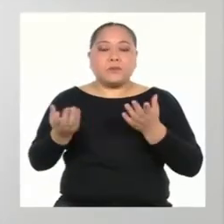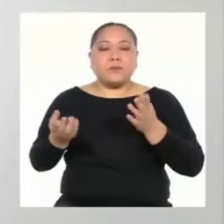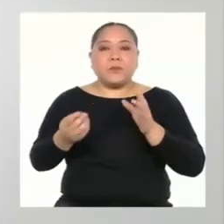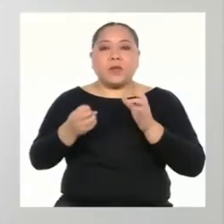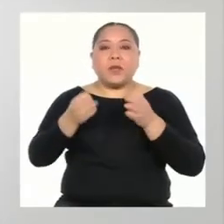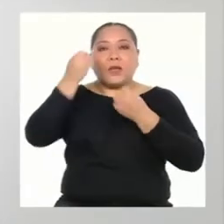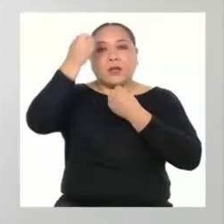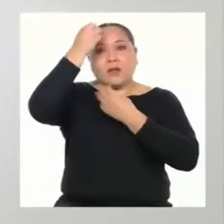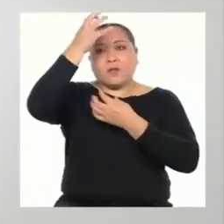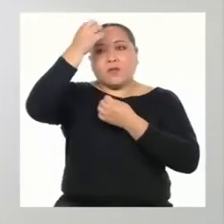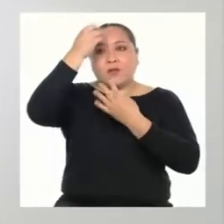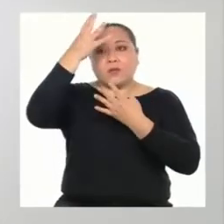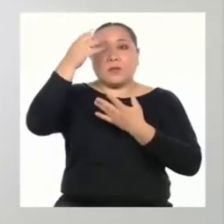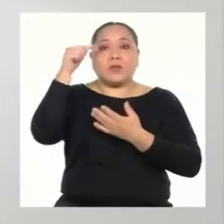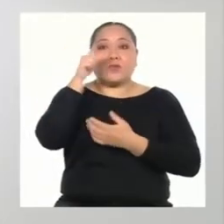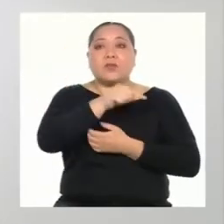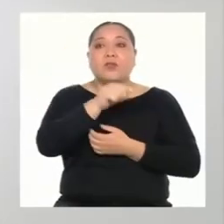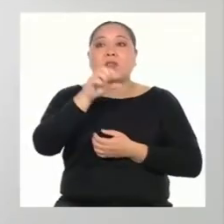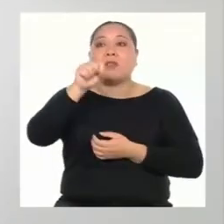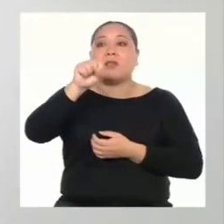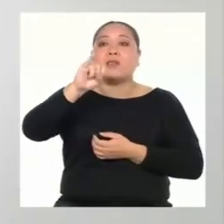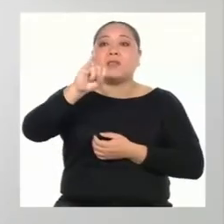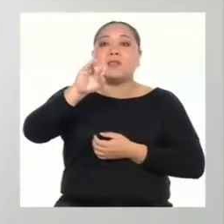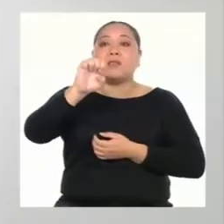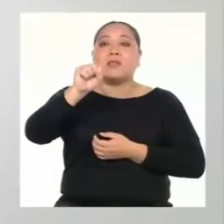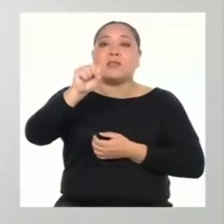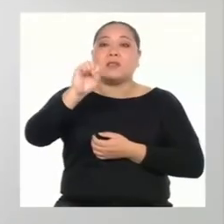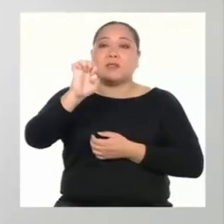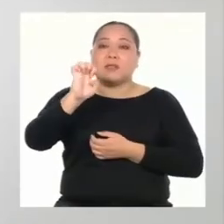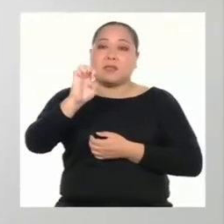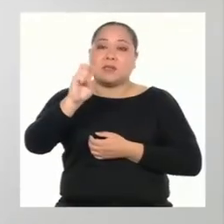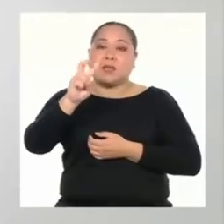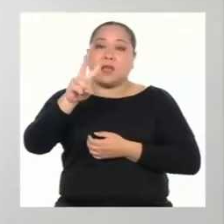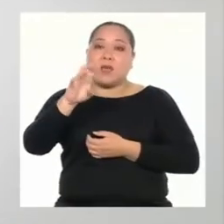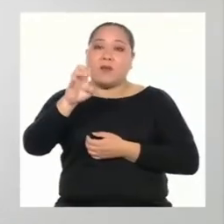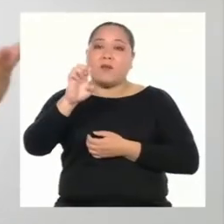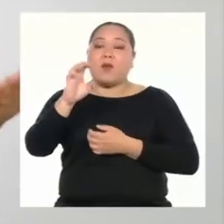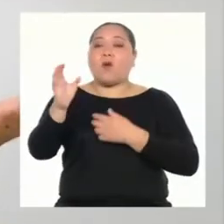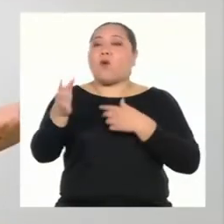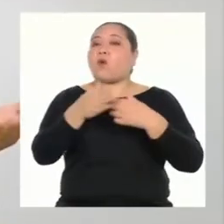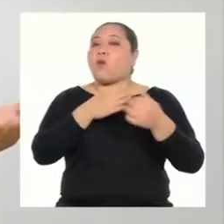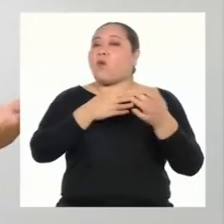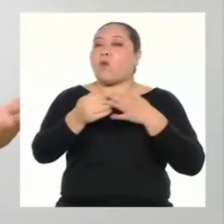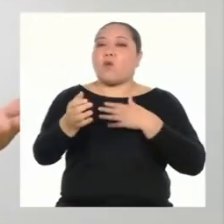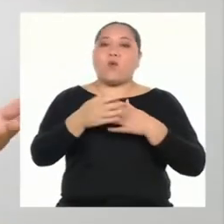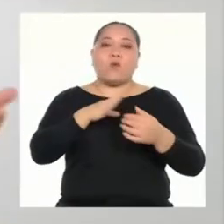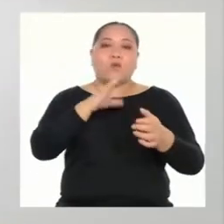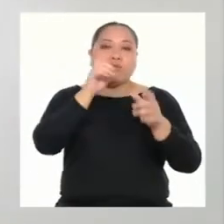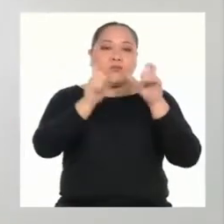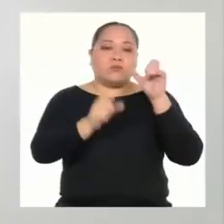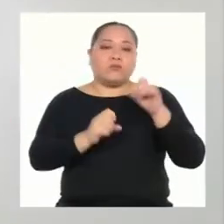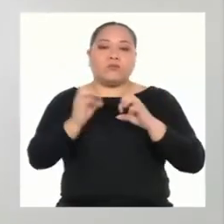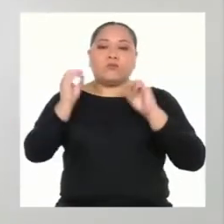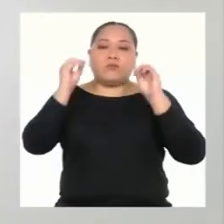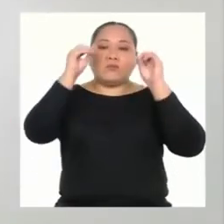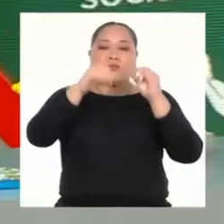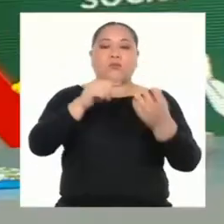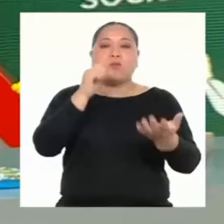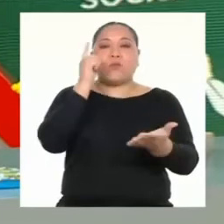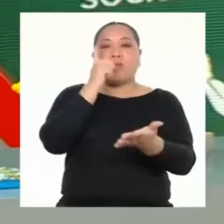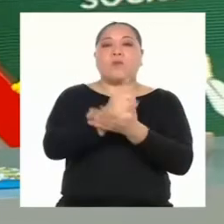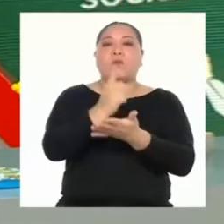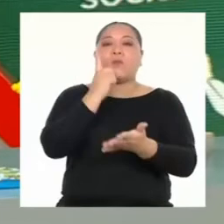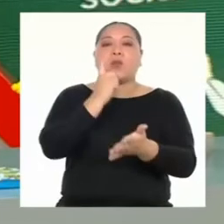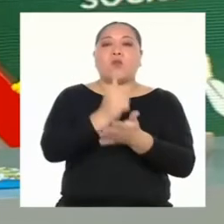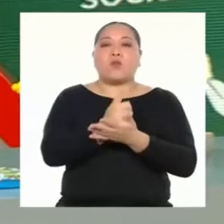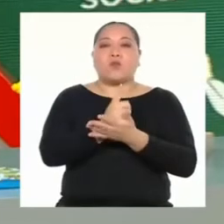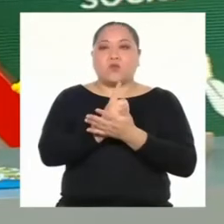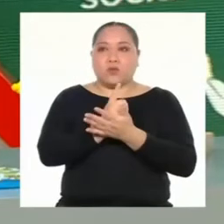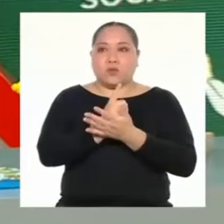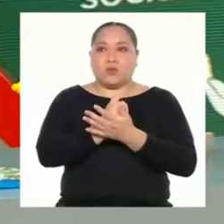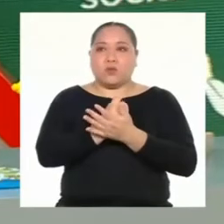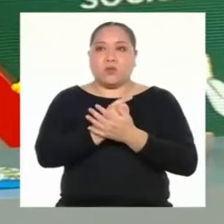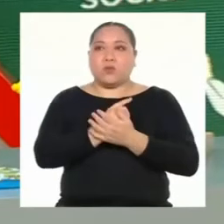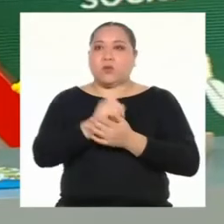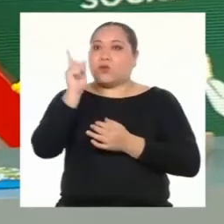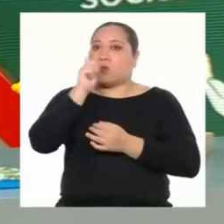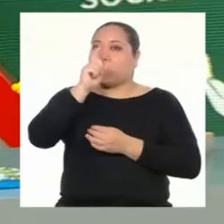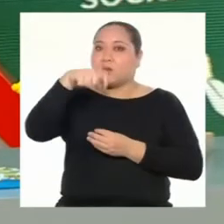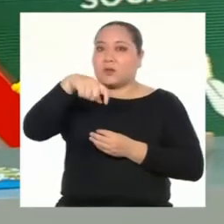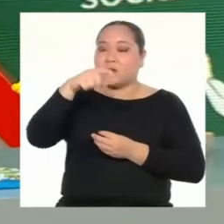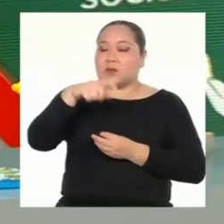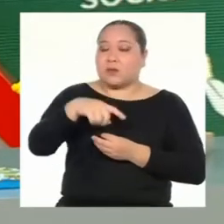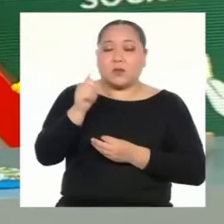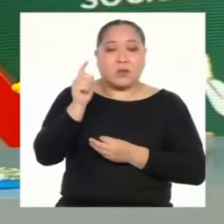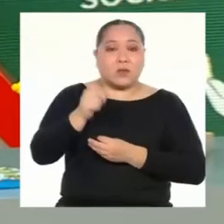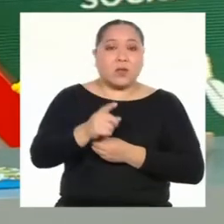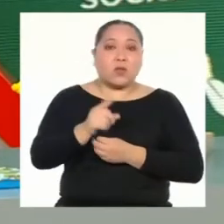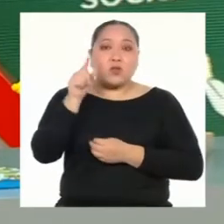violencia escolar, CICD, donde cualquier persona puede ingresar una denuncia virtual. Y no necesitamos ser